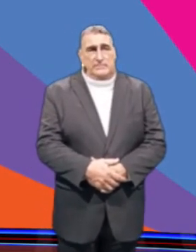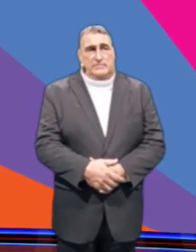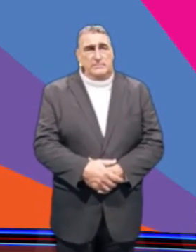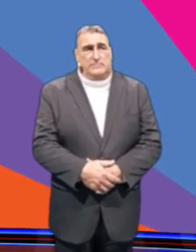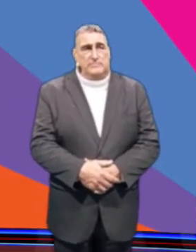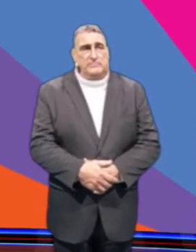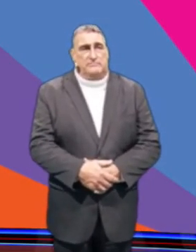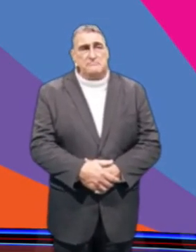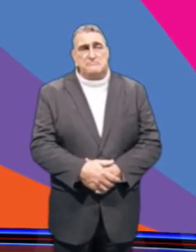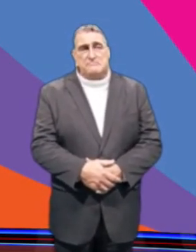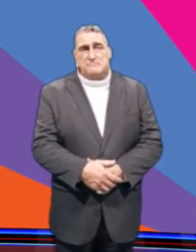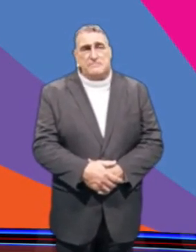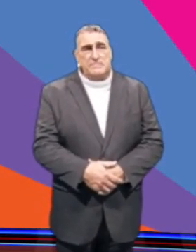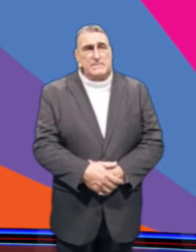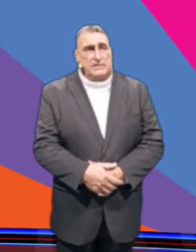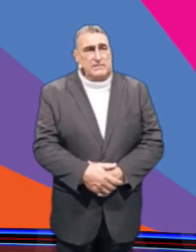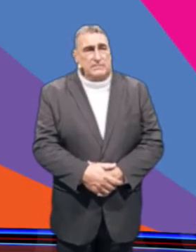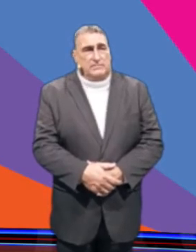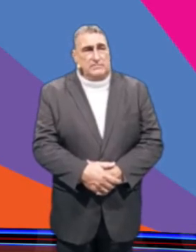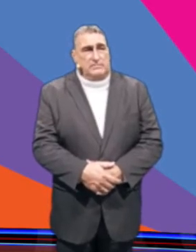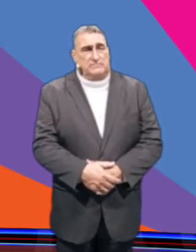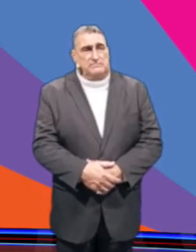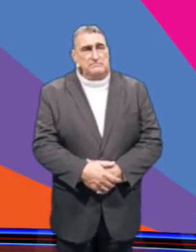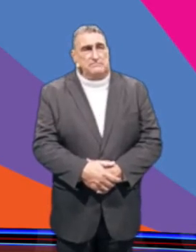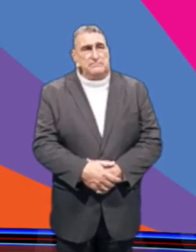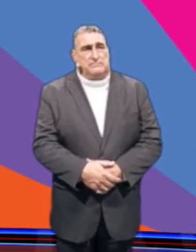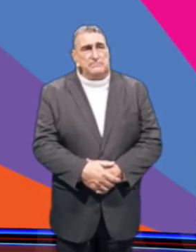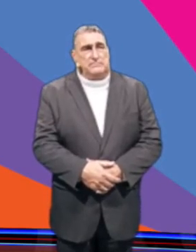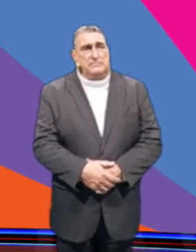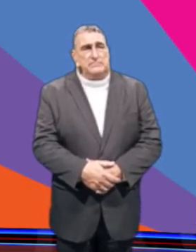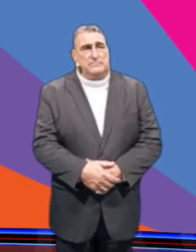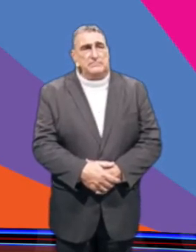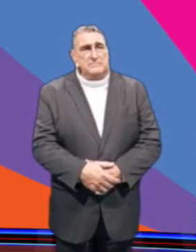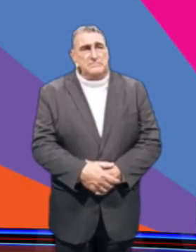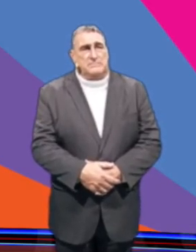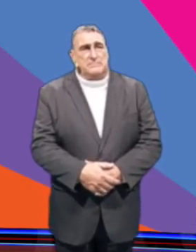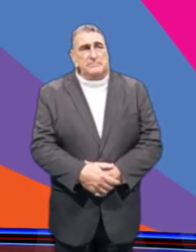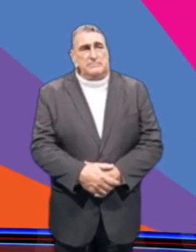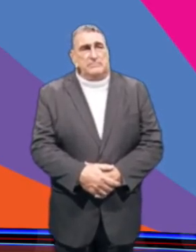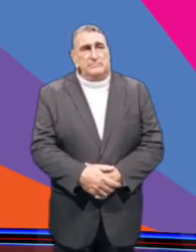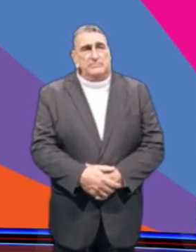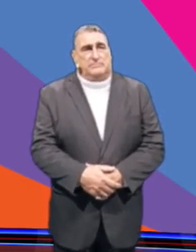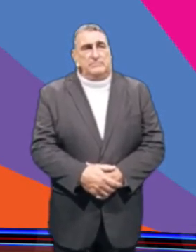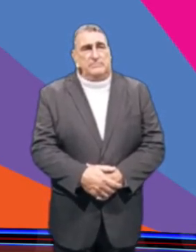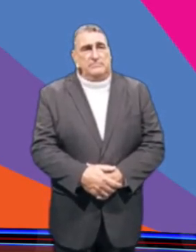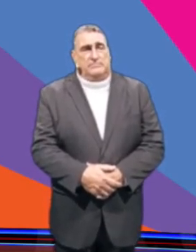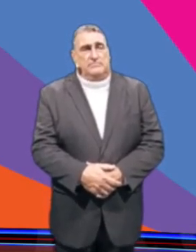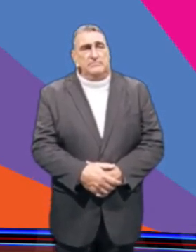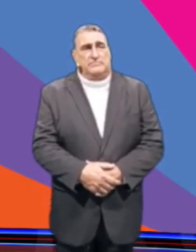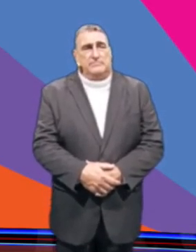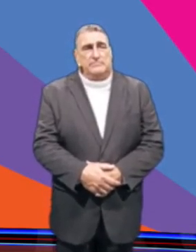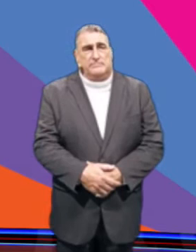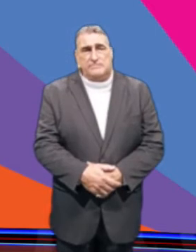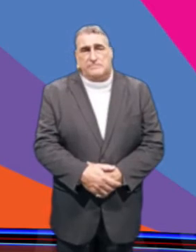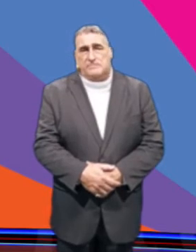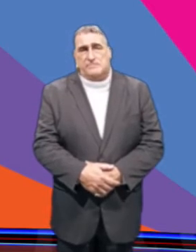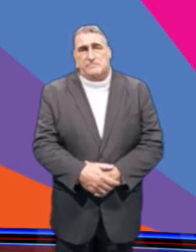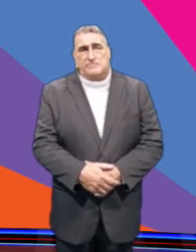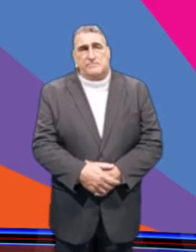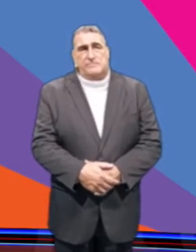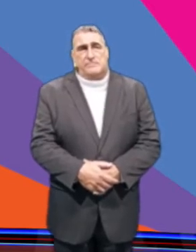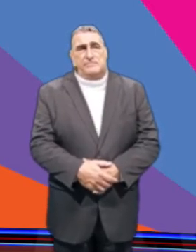en etapa 3, no están terminadas de aprobar. Y Gamaleya le dice, está bien, la fabricamos en Argentina, la hacemos nosotros.